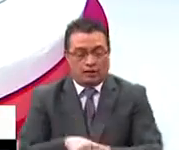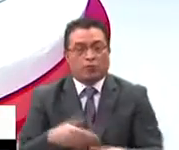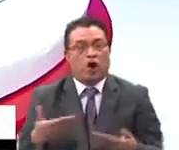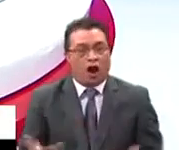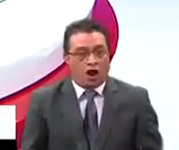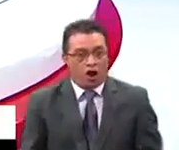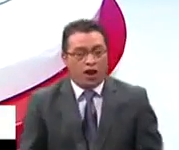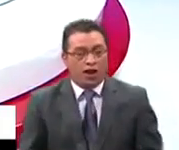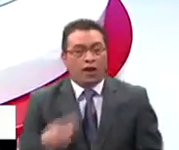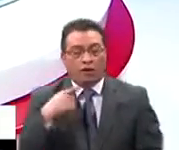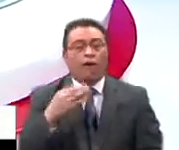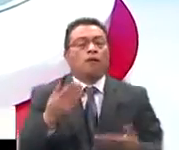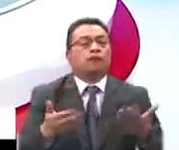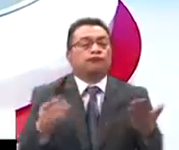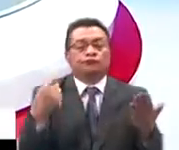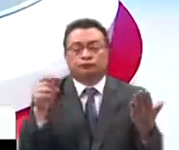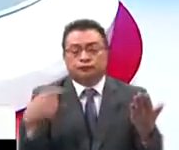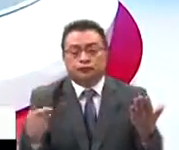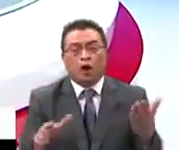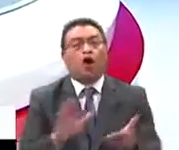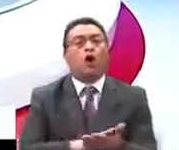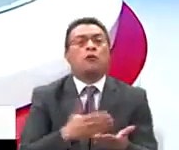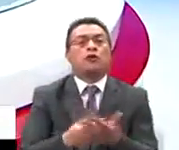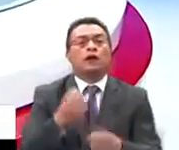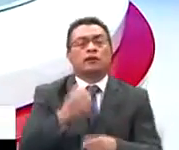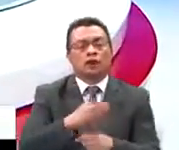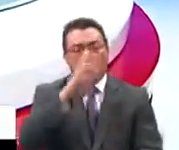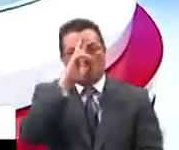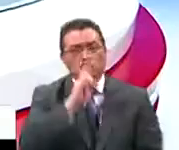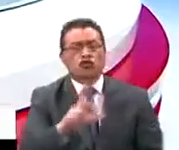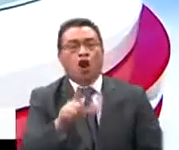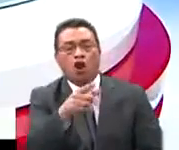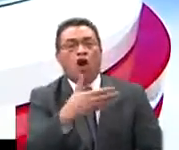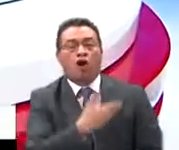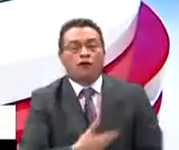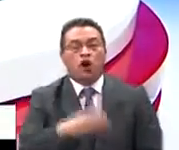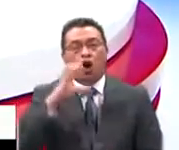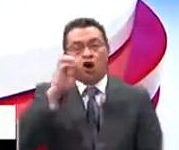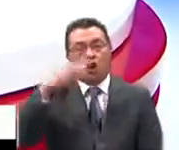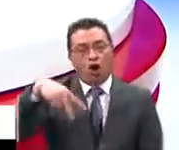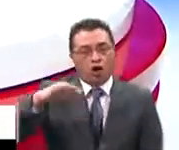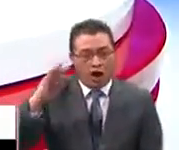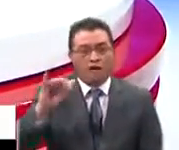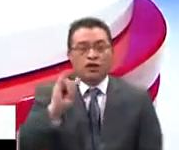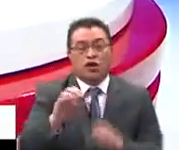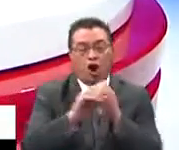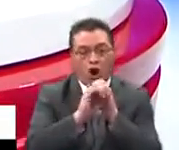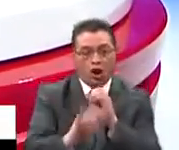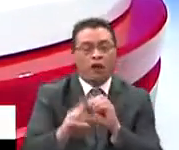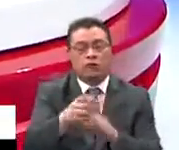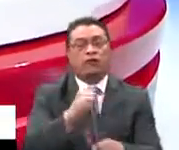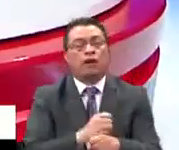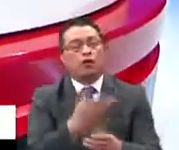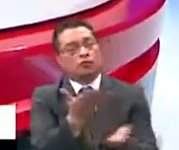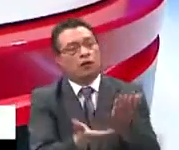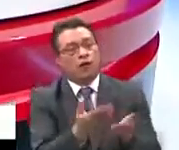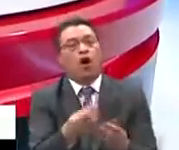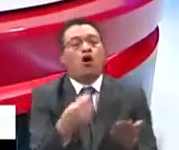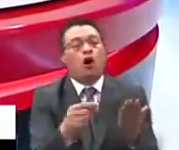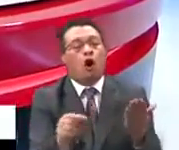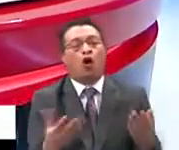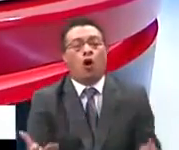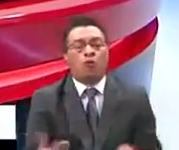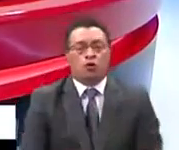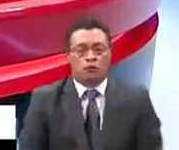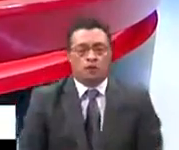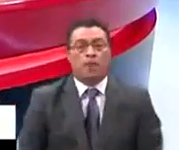saber cuál es la evaluación que hace el gobierno respecto a su rol en particular y del funcionamiento de CONAF y de la ONEMI, que tenían el rol protagónico en esta emergencia. Bueno, primero